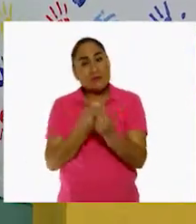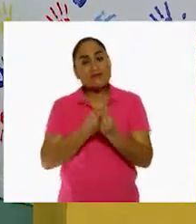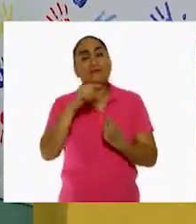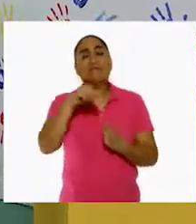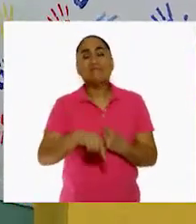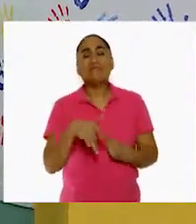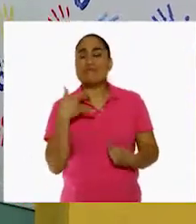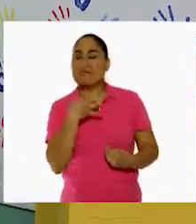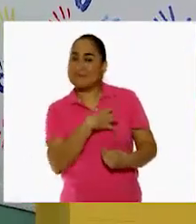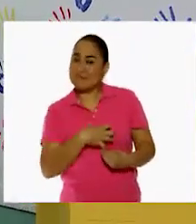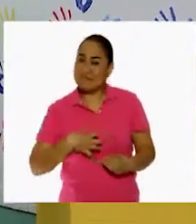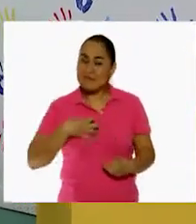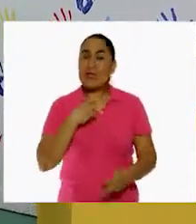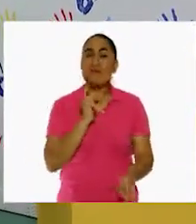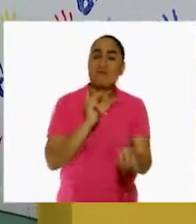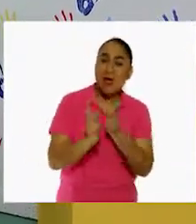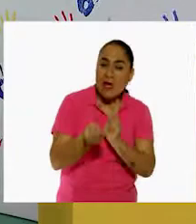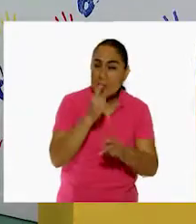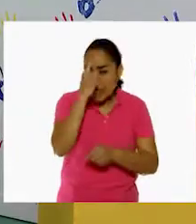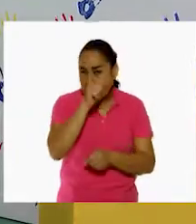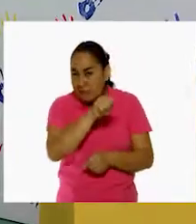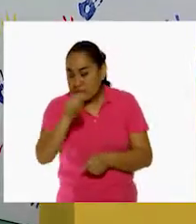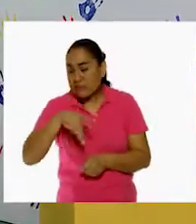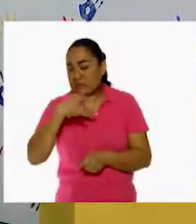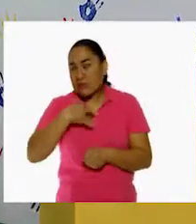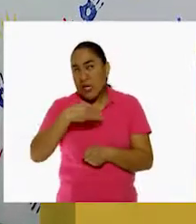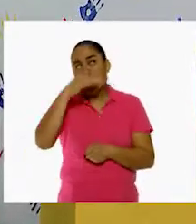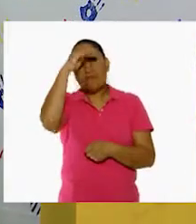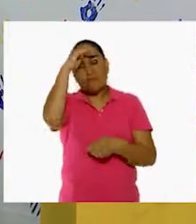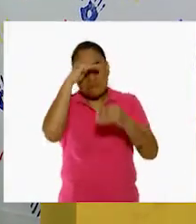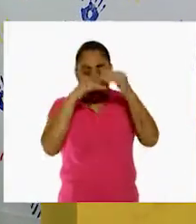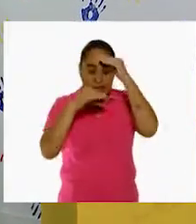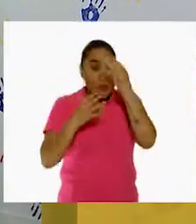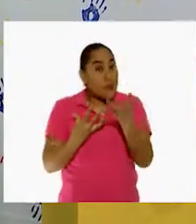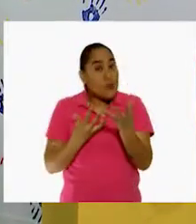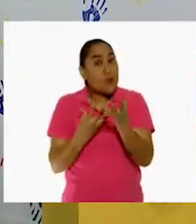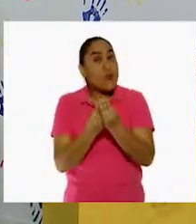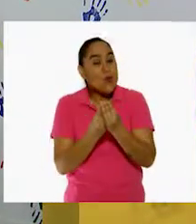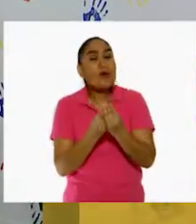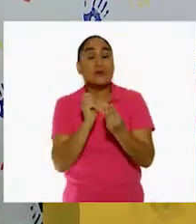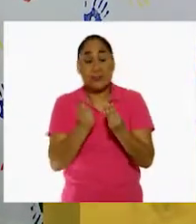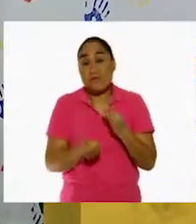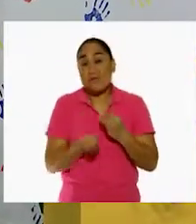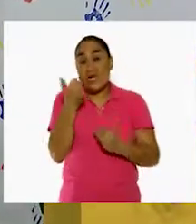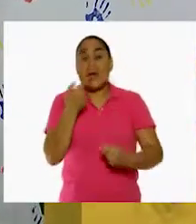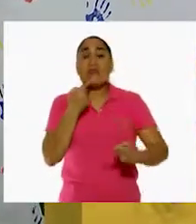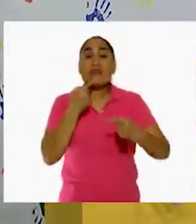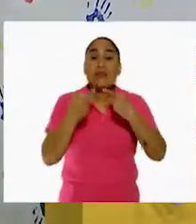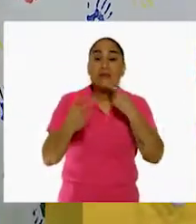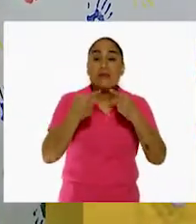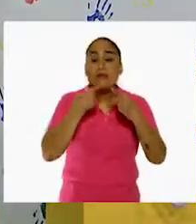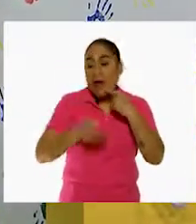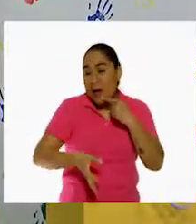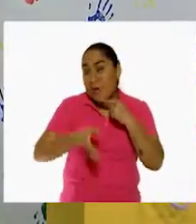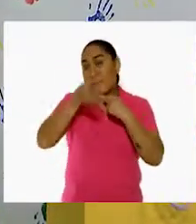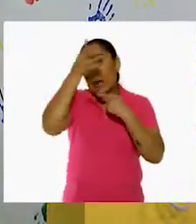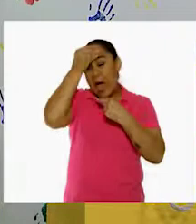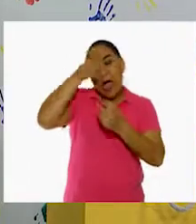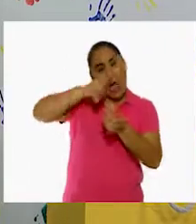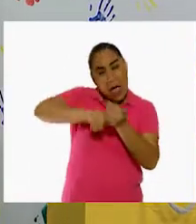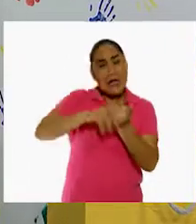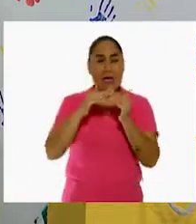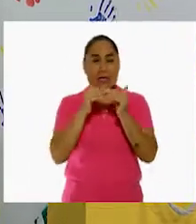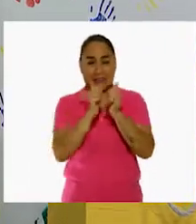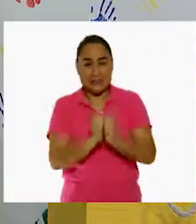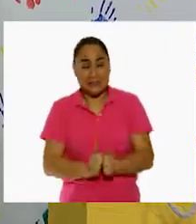mucho entusiasmo para conversar y reflexionar juntos y juntas en este primer diálogo de Aprendo en Casa. Perfecto, ¿qué te